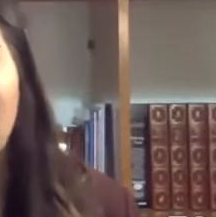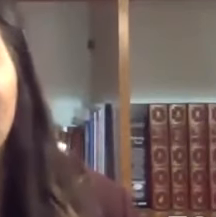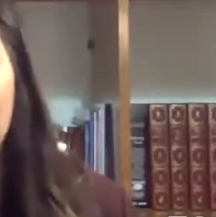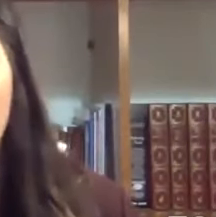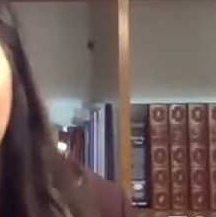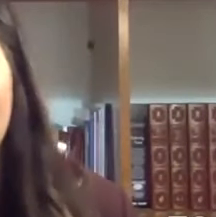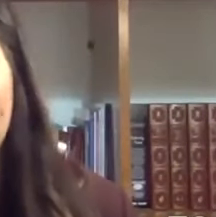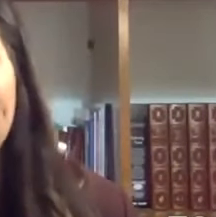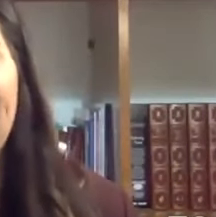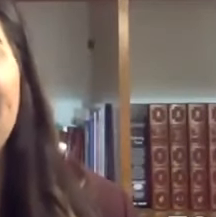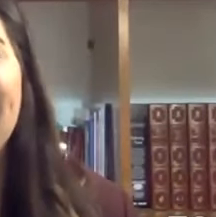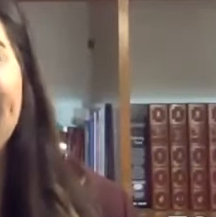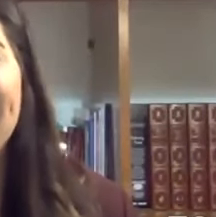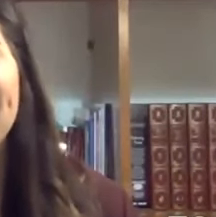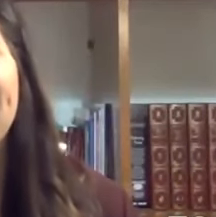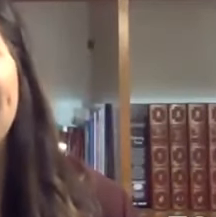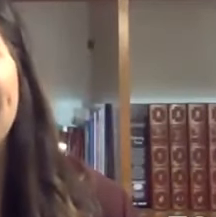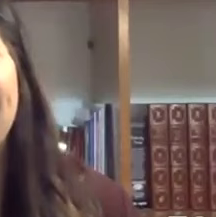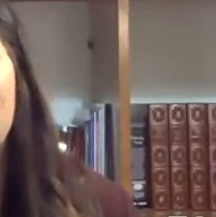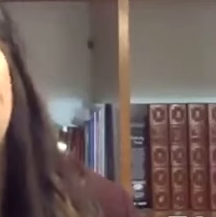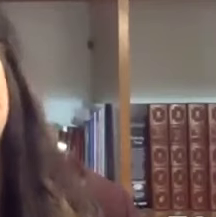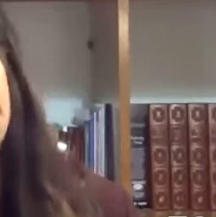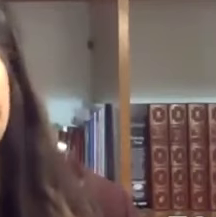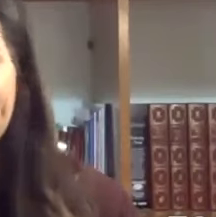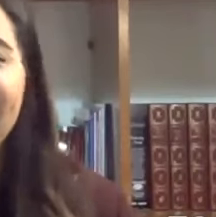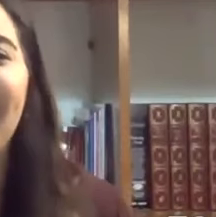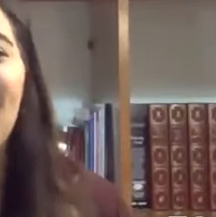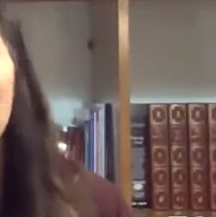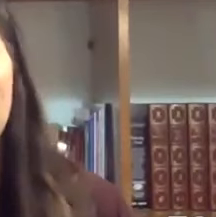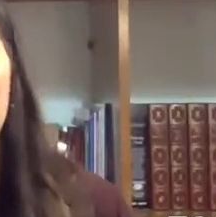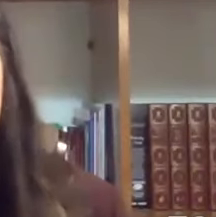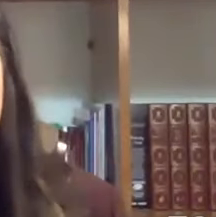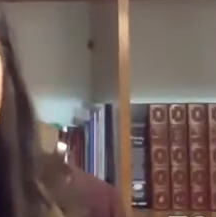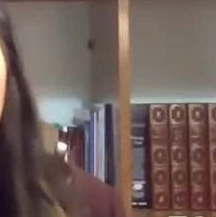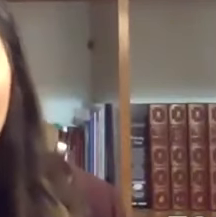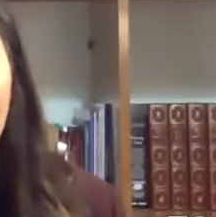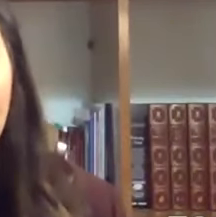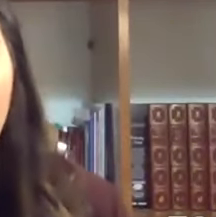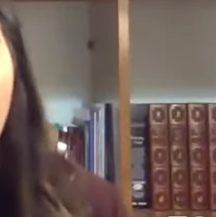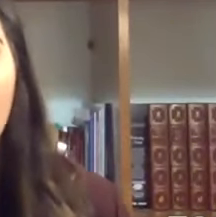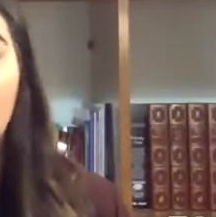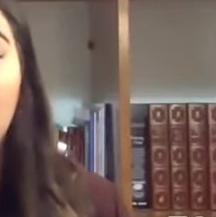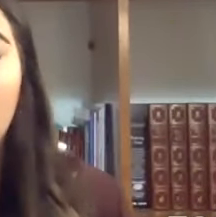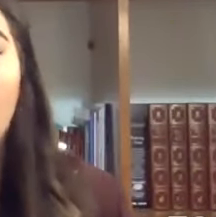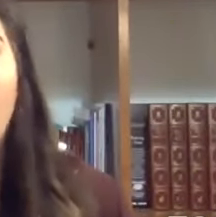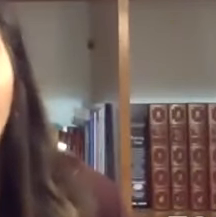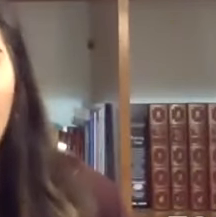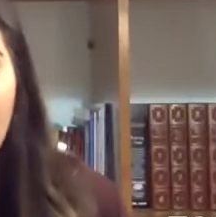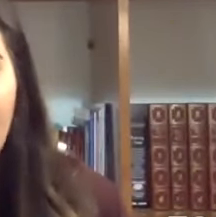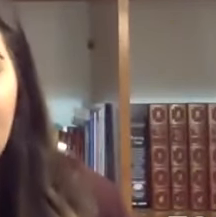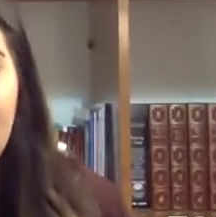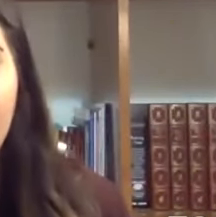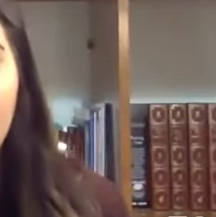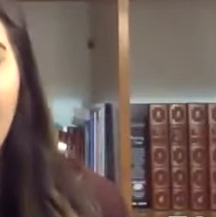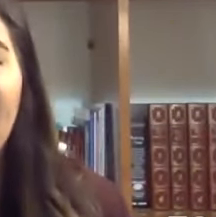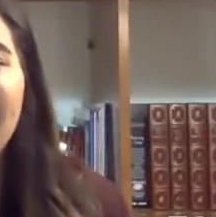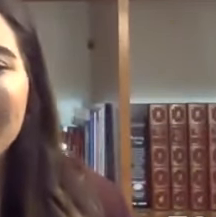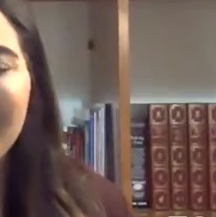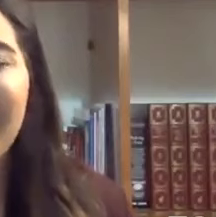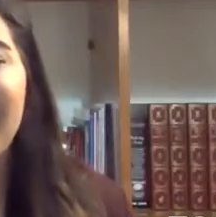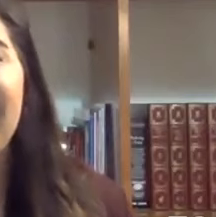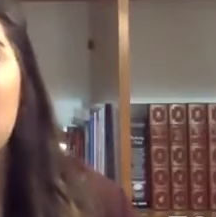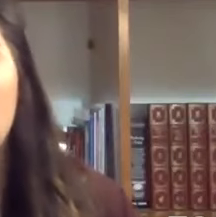en cuanto a la idoneidad, ahí el test, híjole, ya tachita, no se cumplía. ¿Por qué? Pues bueno, porque en el